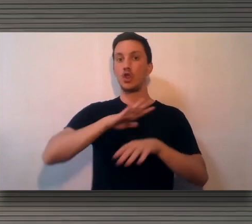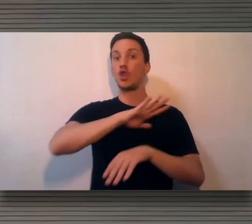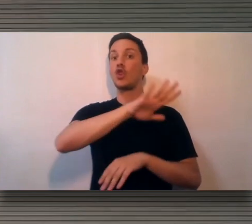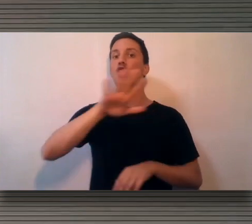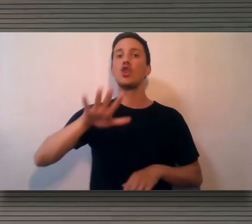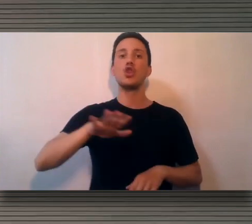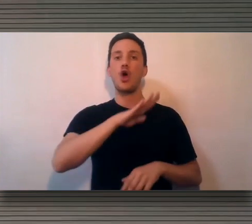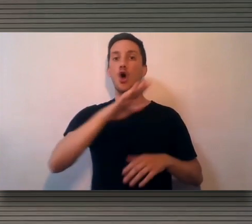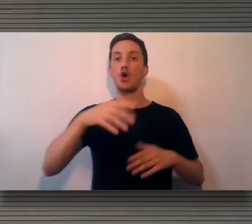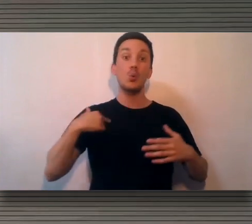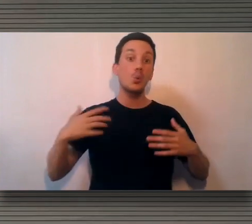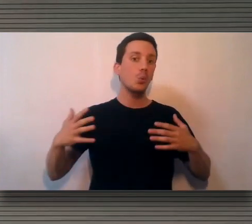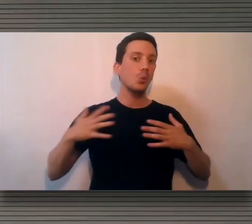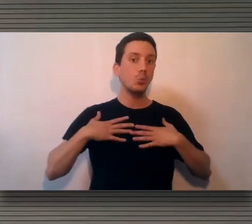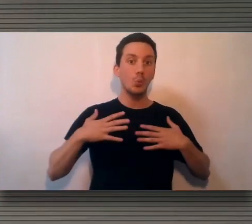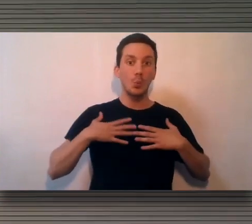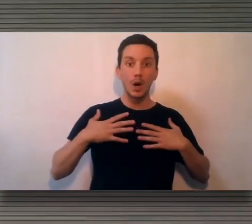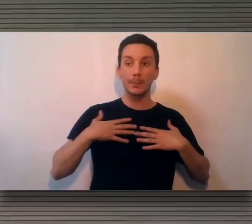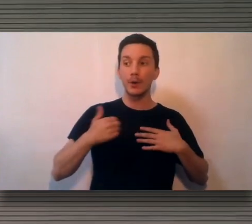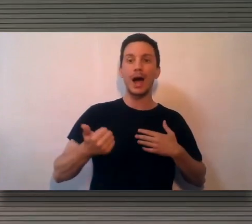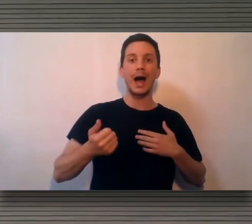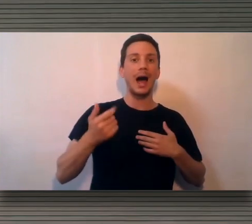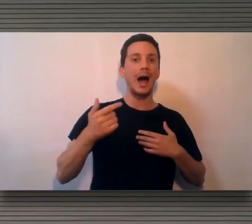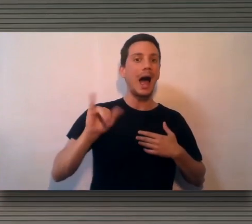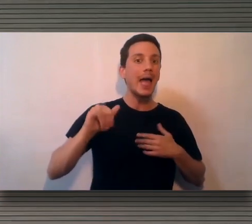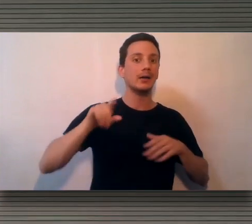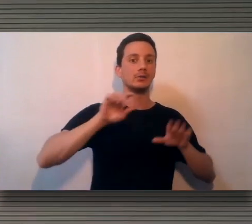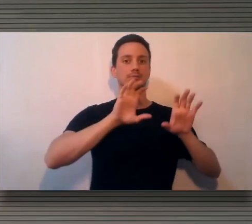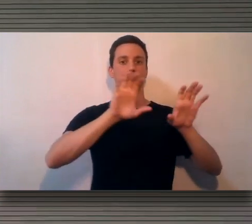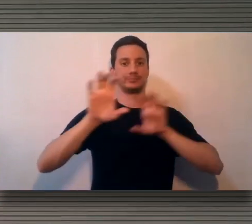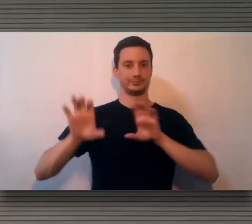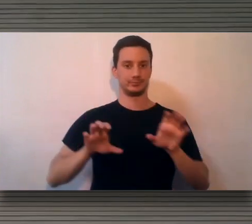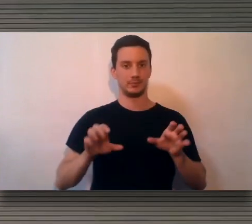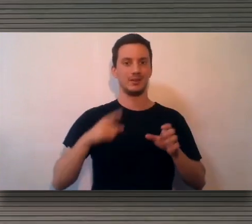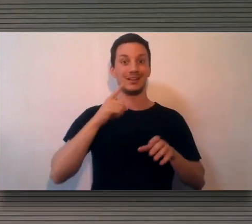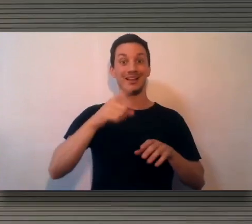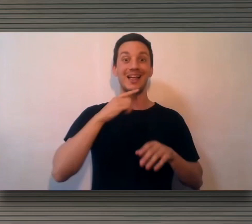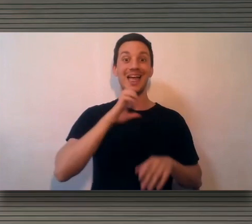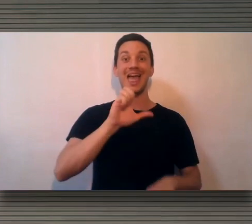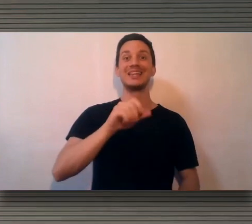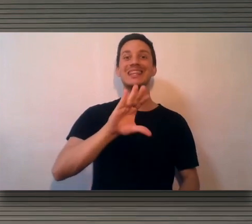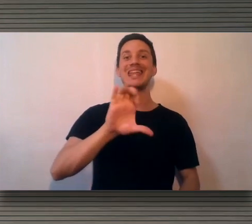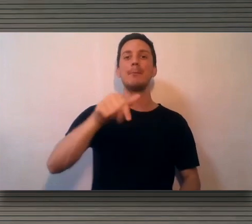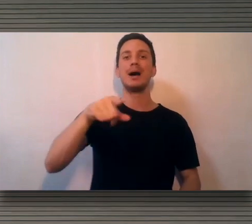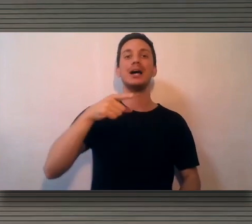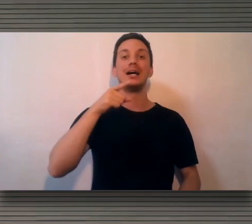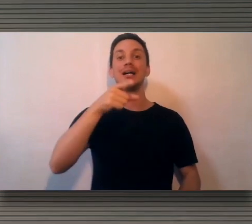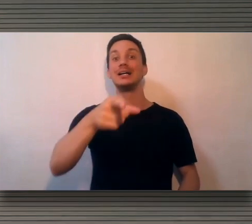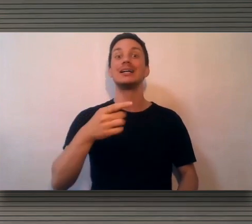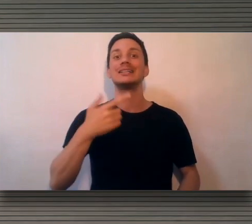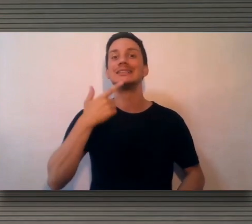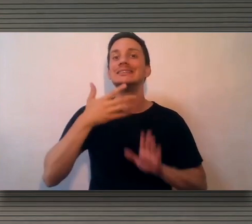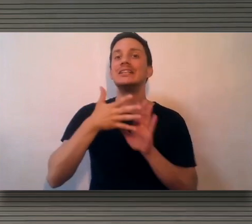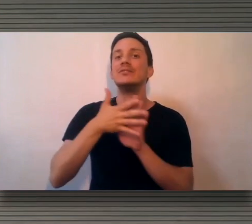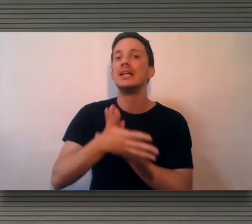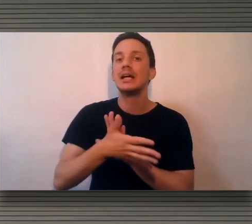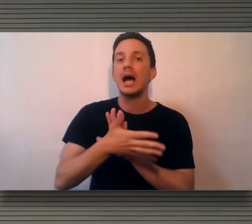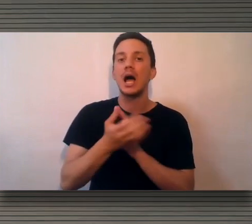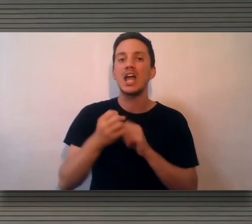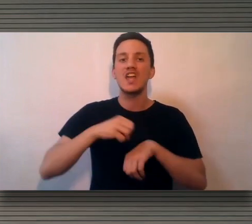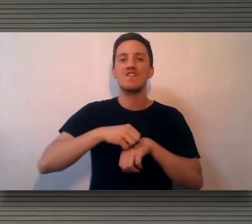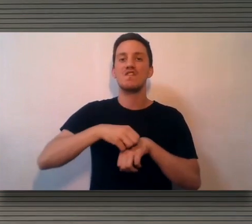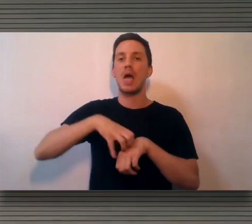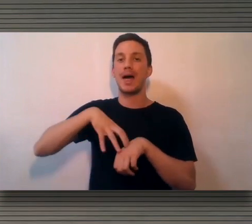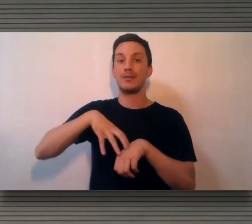todas las zonas que tiene el eczema. Un eczema es una inflamación. Si no la desinflamas, no se va a curar.